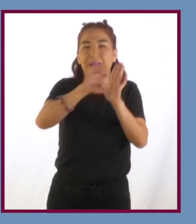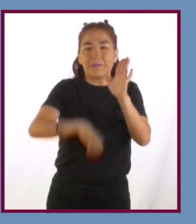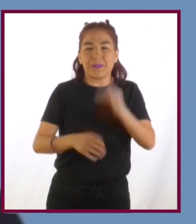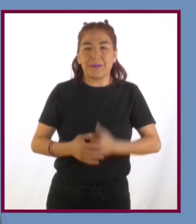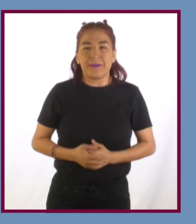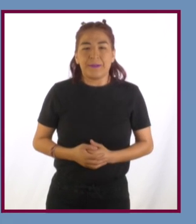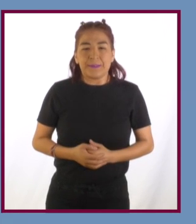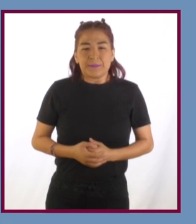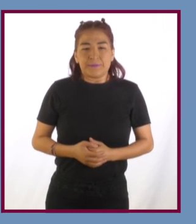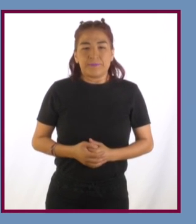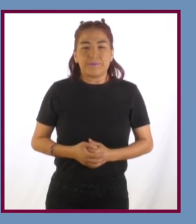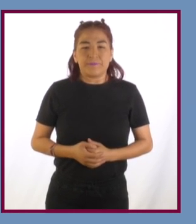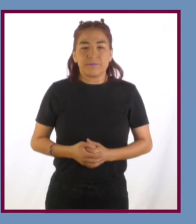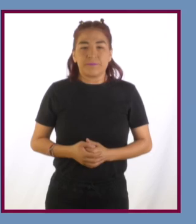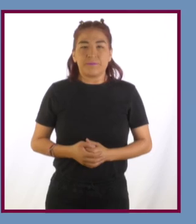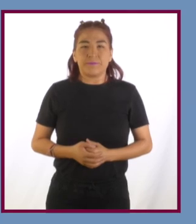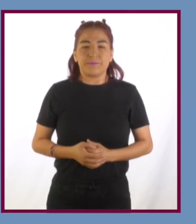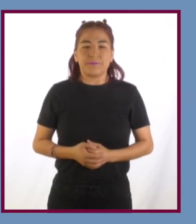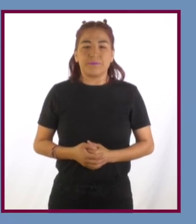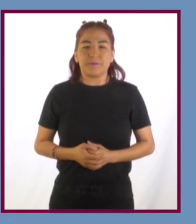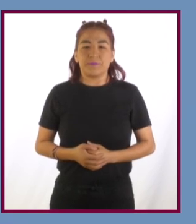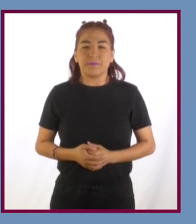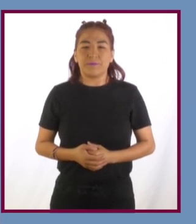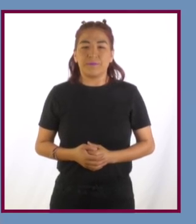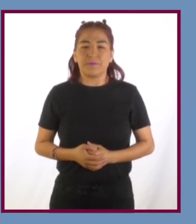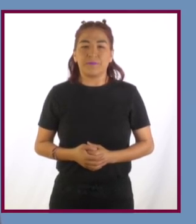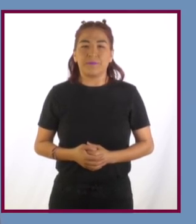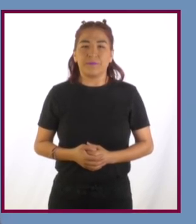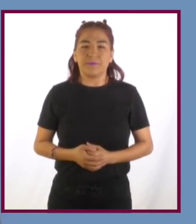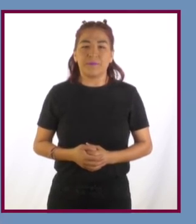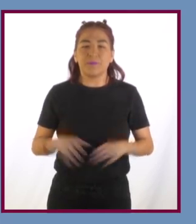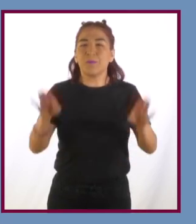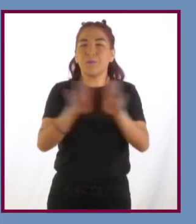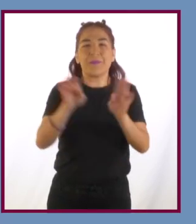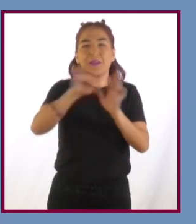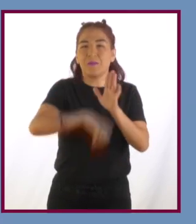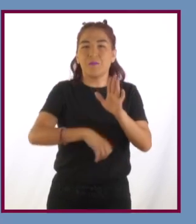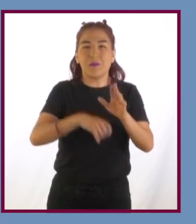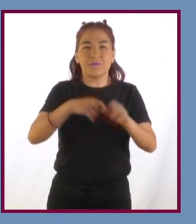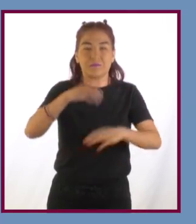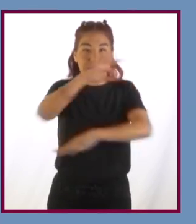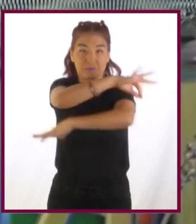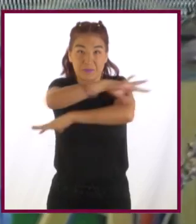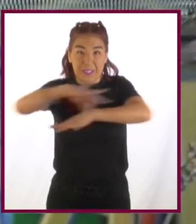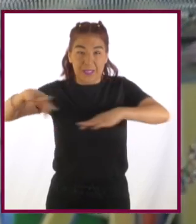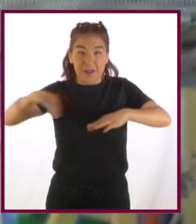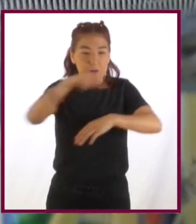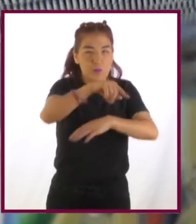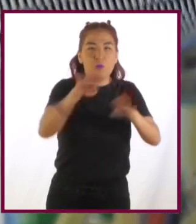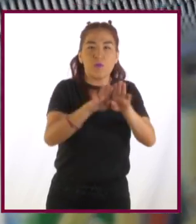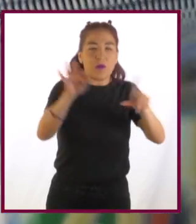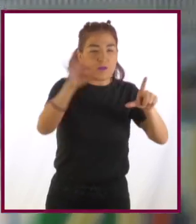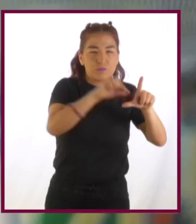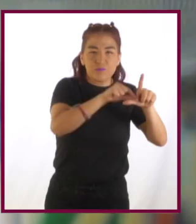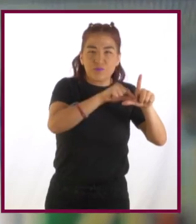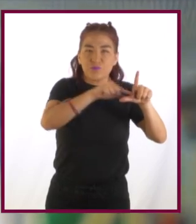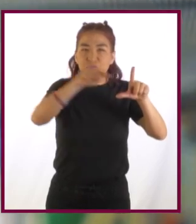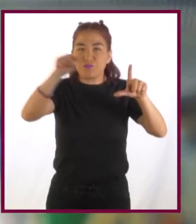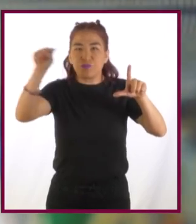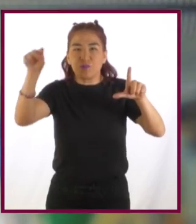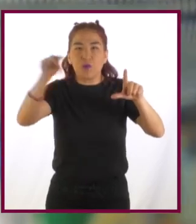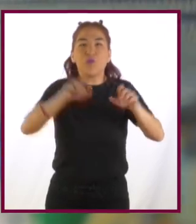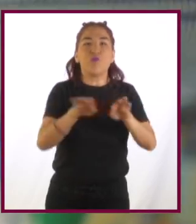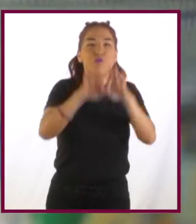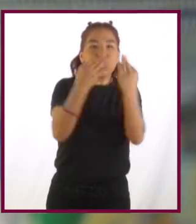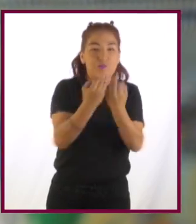significa? Que es una ley que dice que el comportamiento es una línea recta. Es decir, hay una